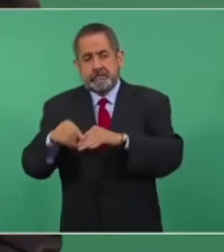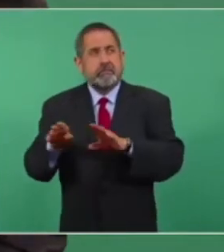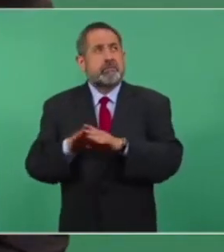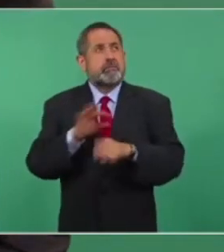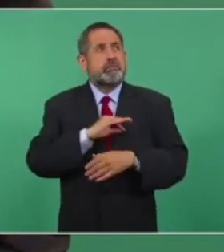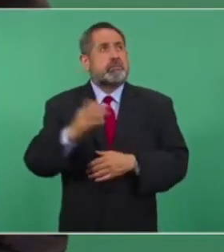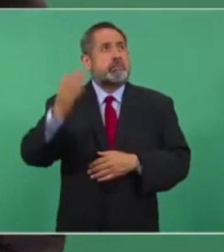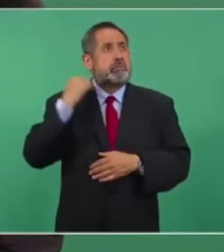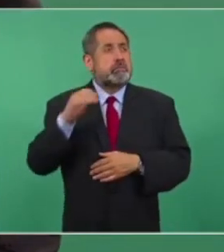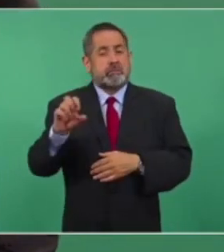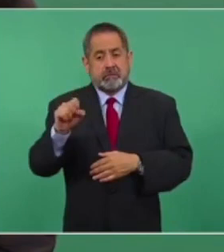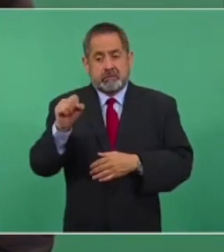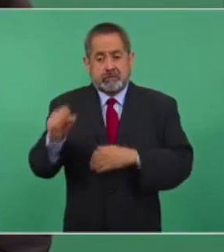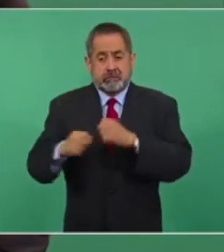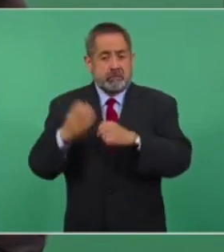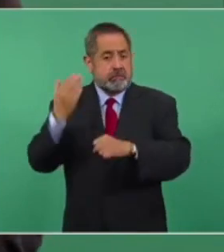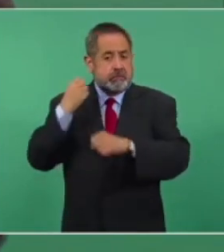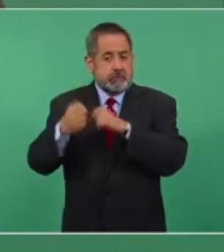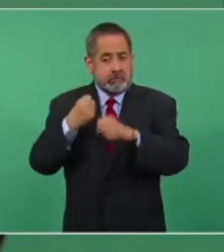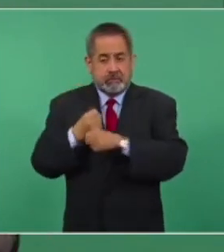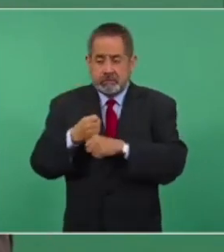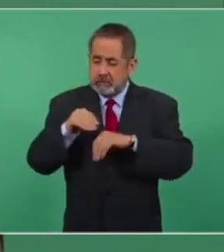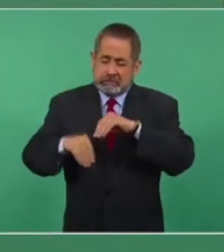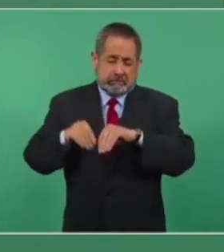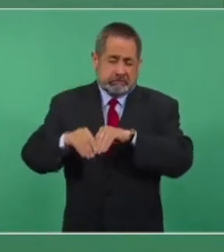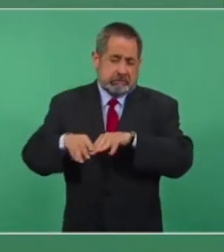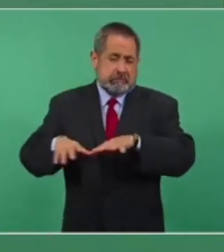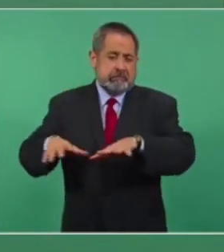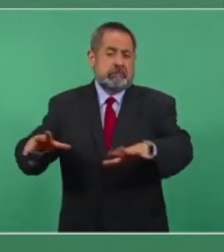60 años. Bueno,